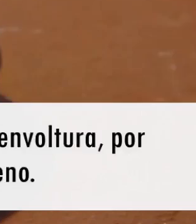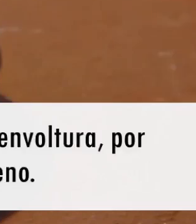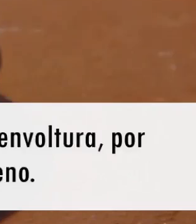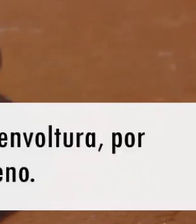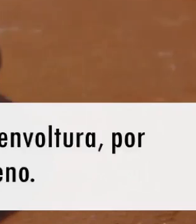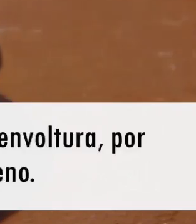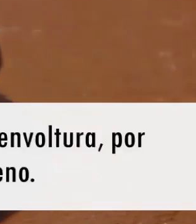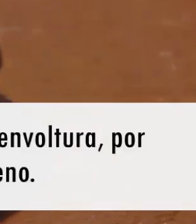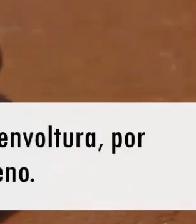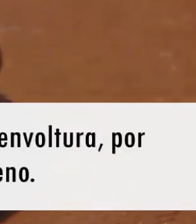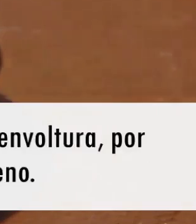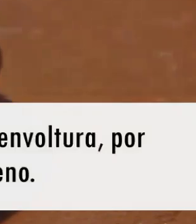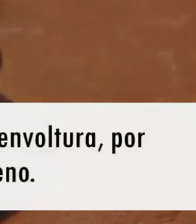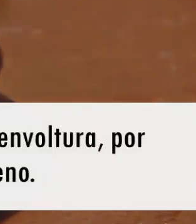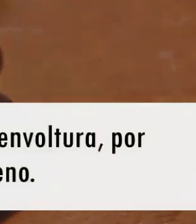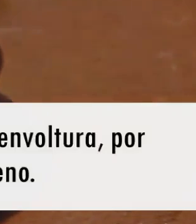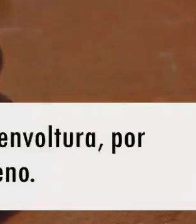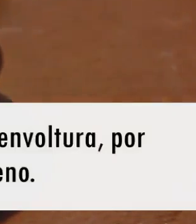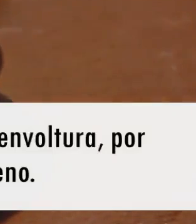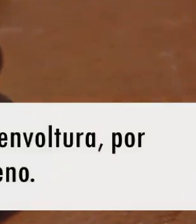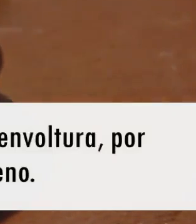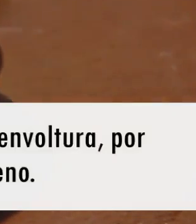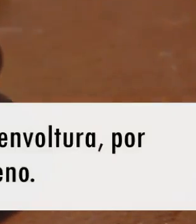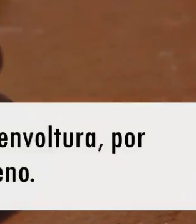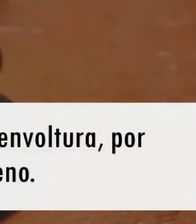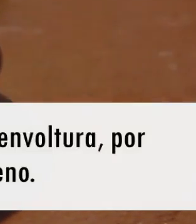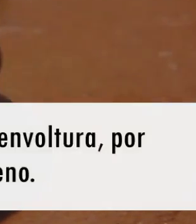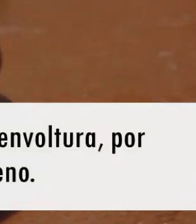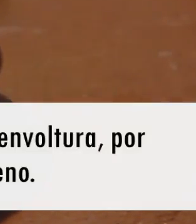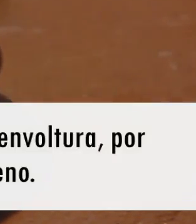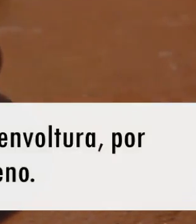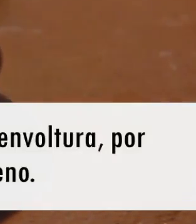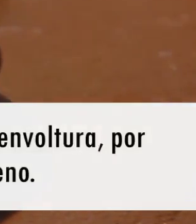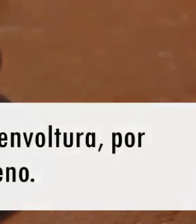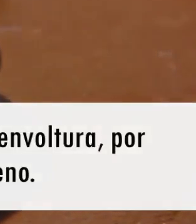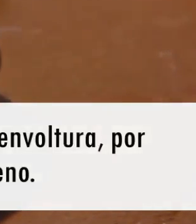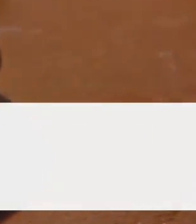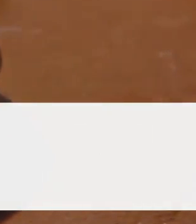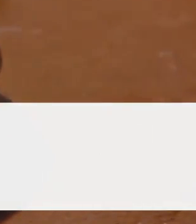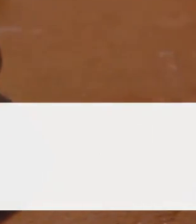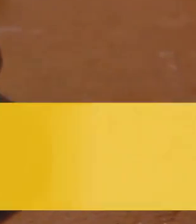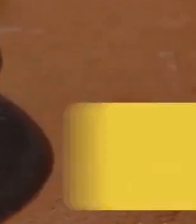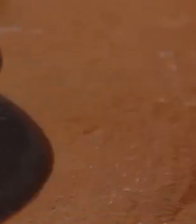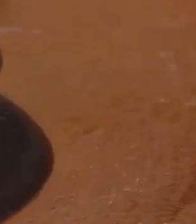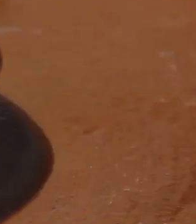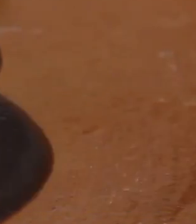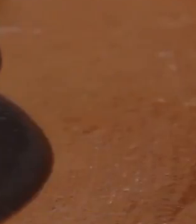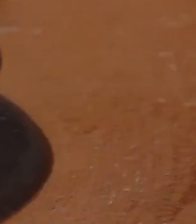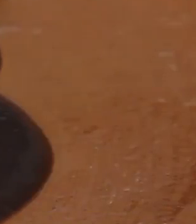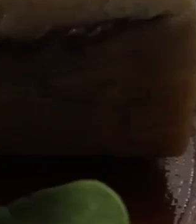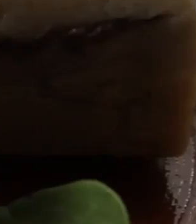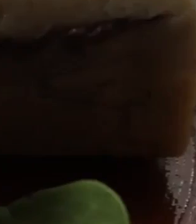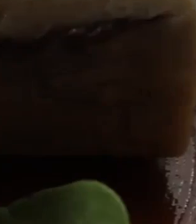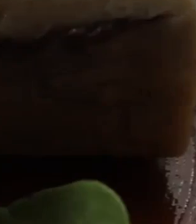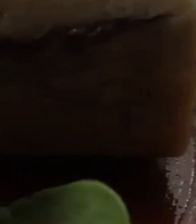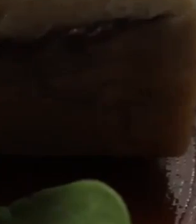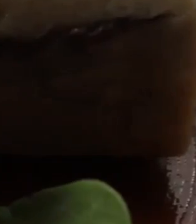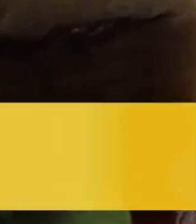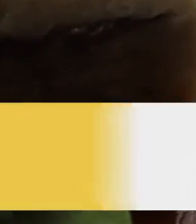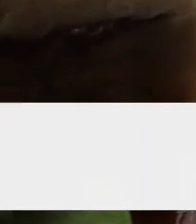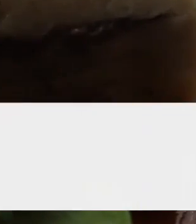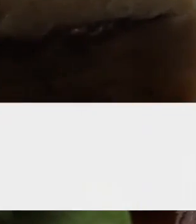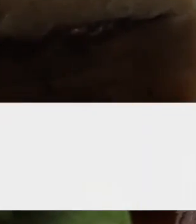y en el Día de la Candelaria, celebrada el 2 de febrero. En la Ciudad de México, también es muy común ver un tamal dentro de un bolillo o